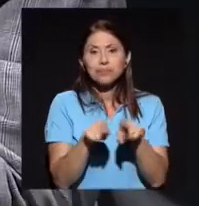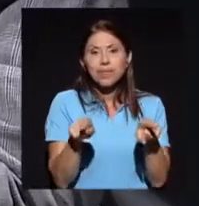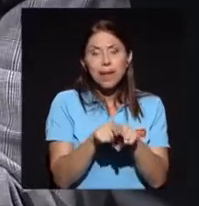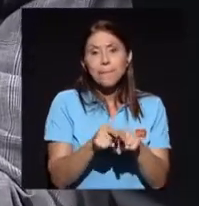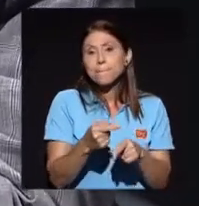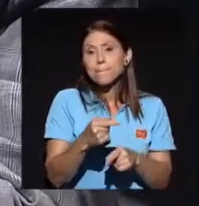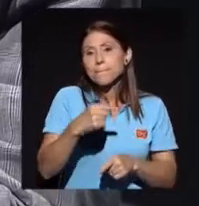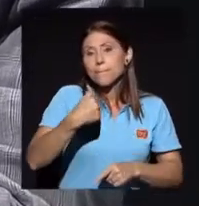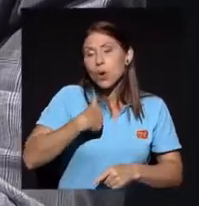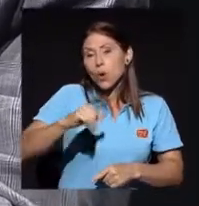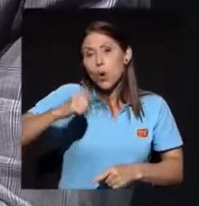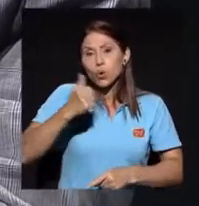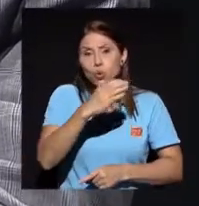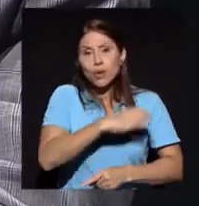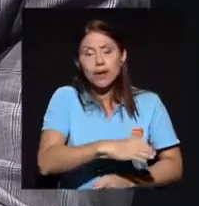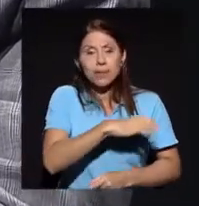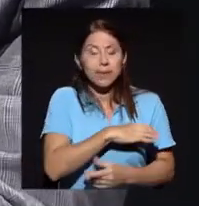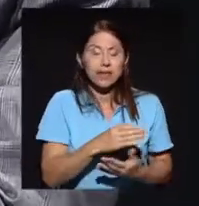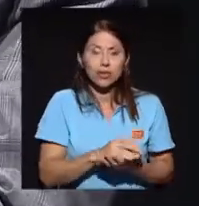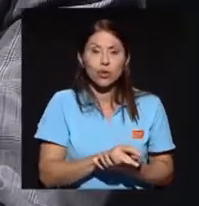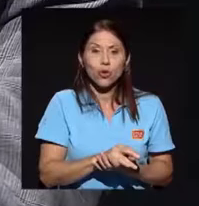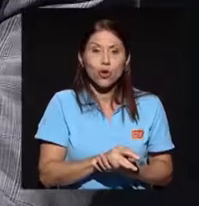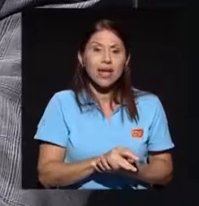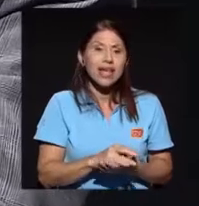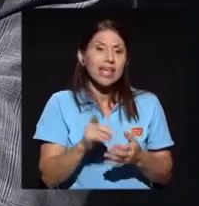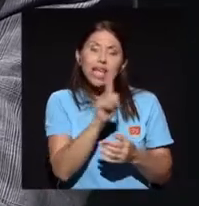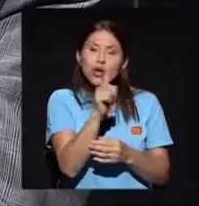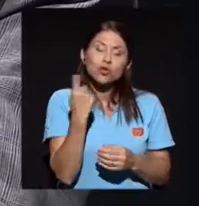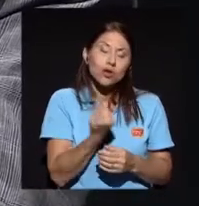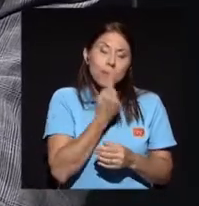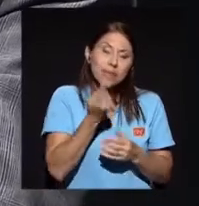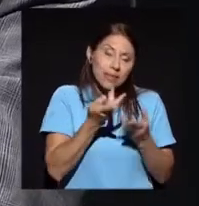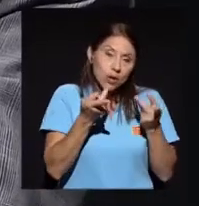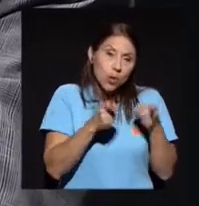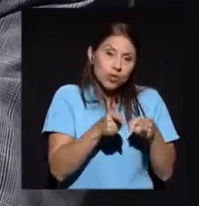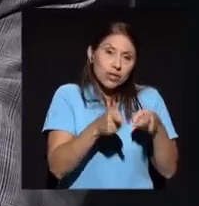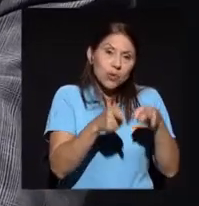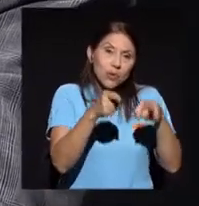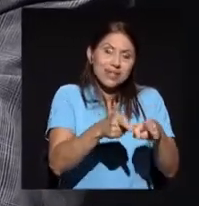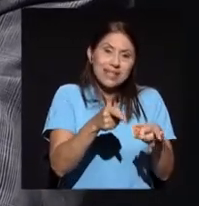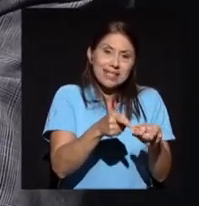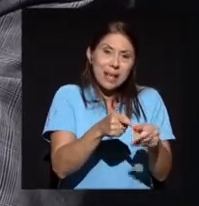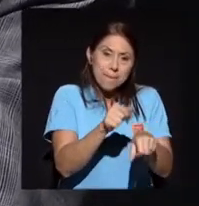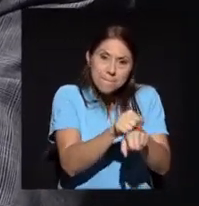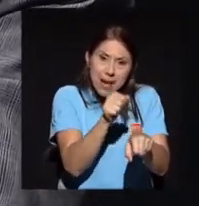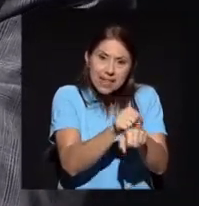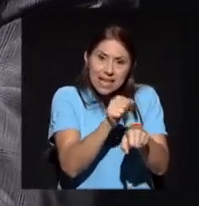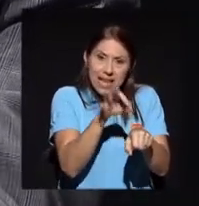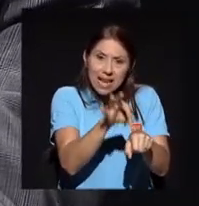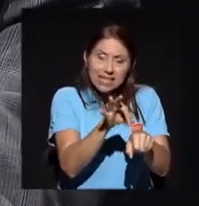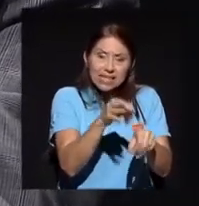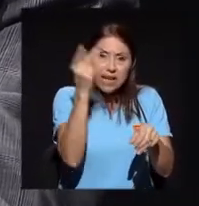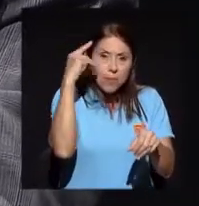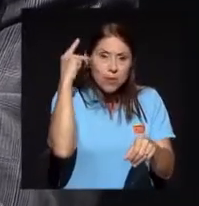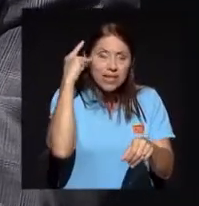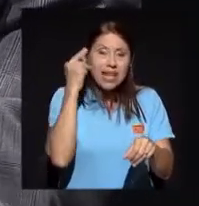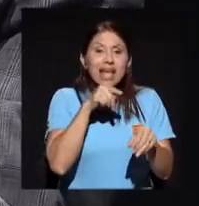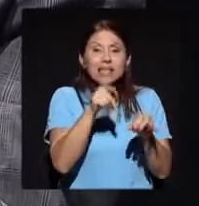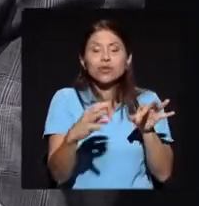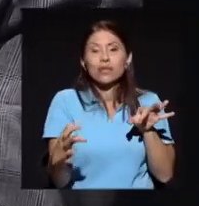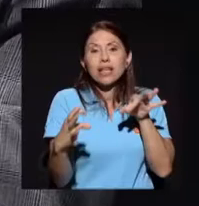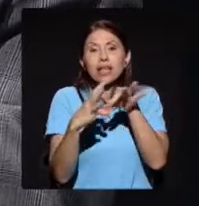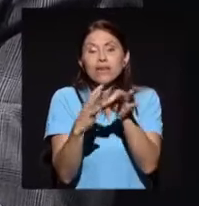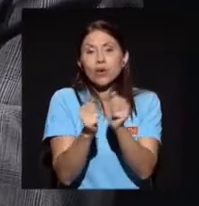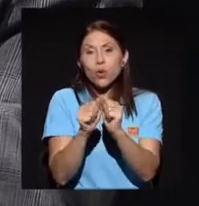que podríamos llamar las consecuencias materiales y duras de la política que es lo que tiene que ver con los símbolos y la